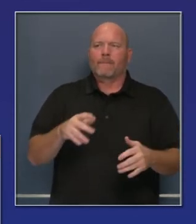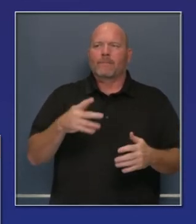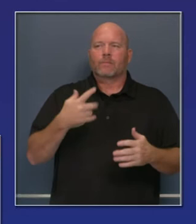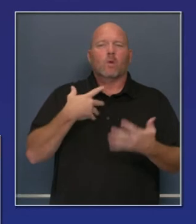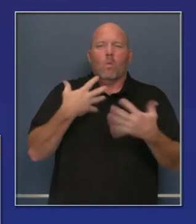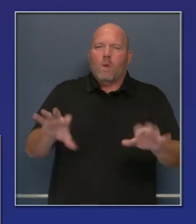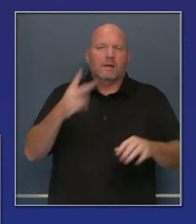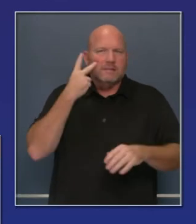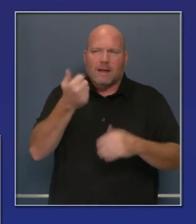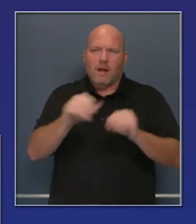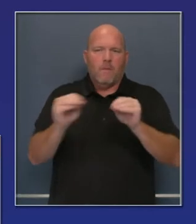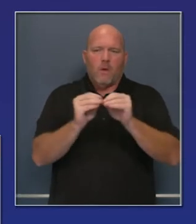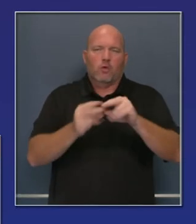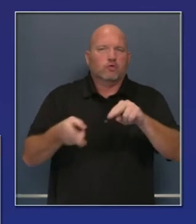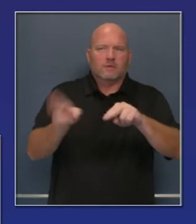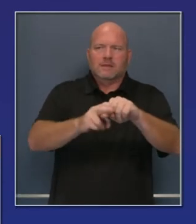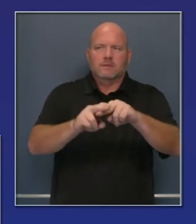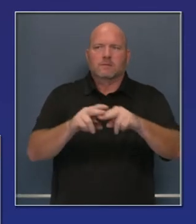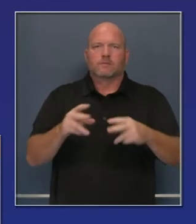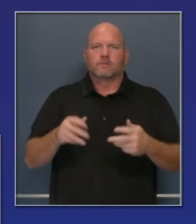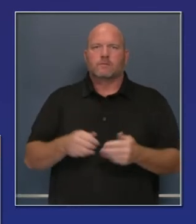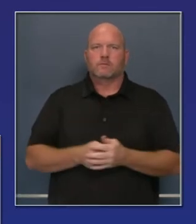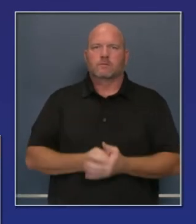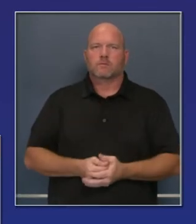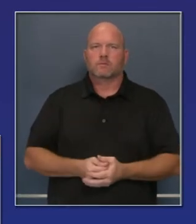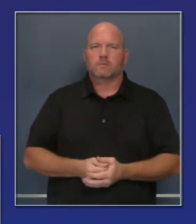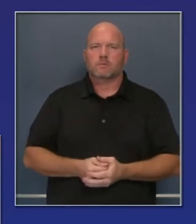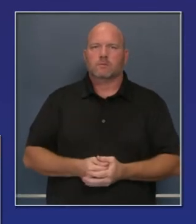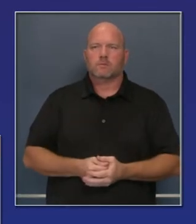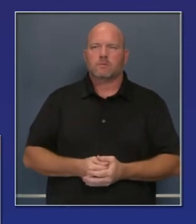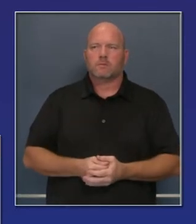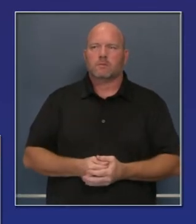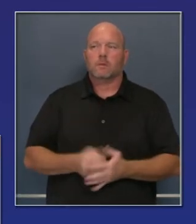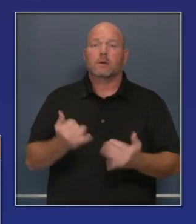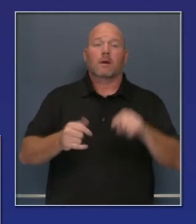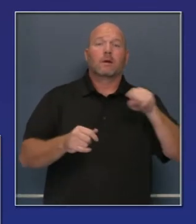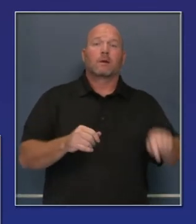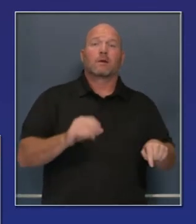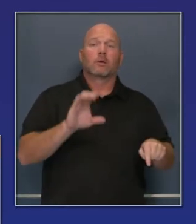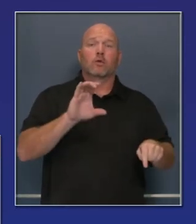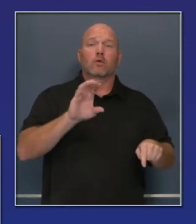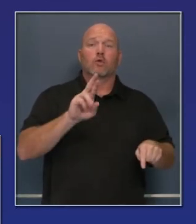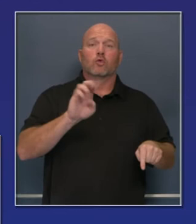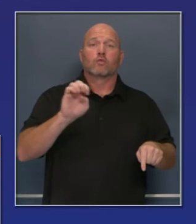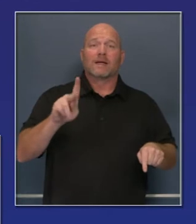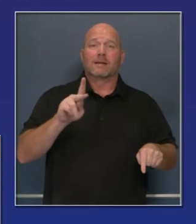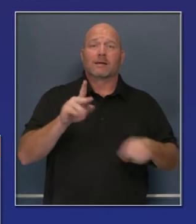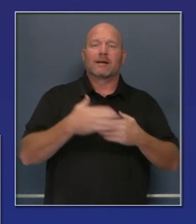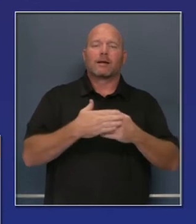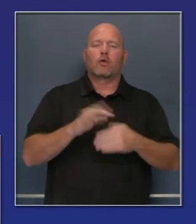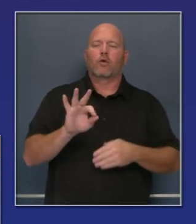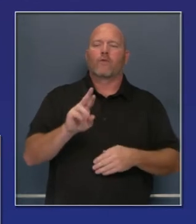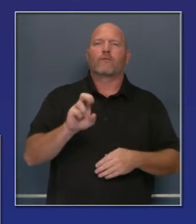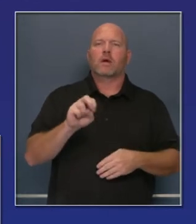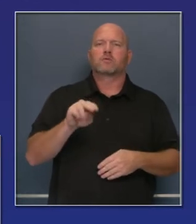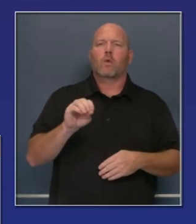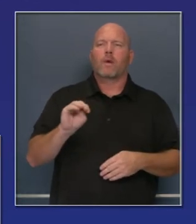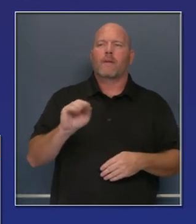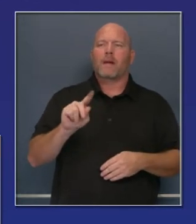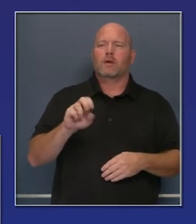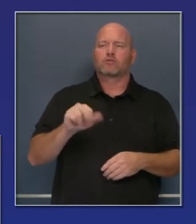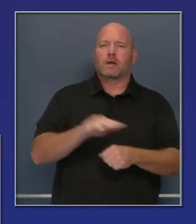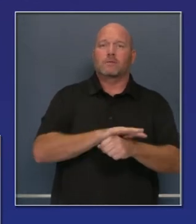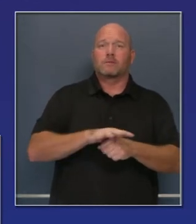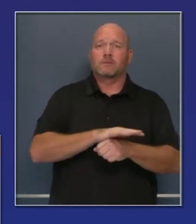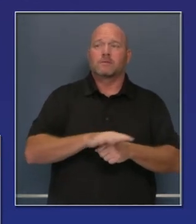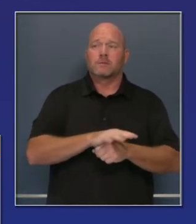su extensión a otras partes y evitar que se calcinen más acres. El incendio Creek, cerca de Fresno y Madera, genera